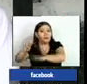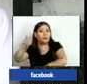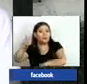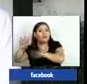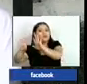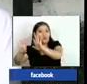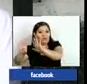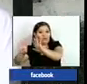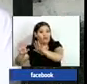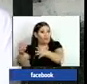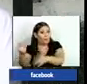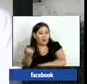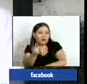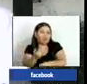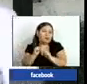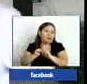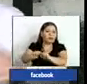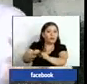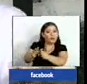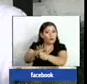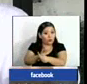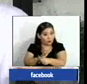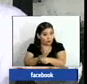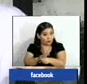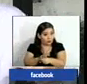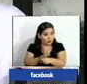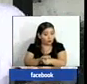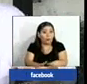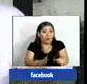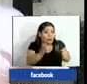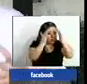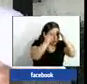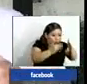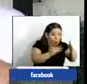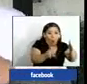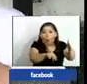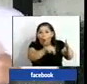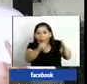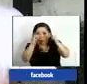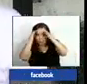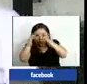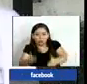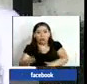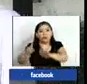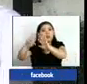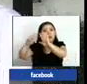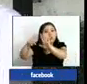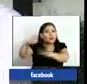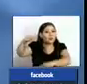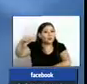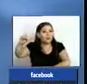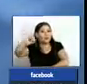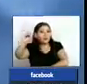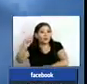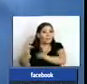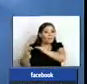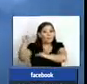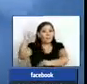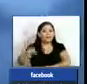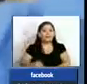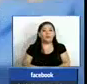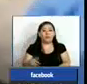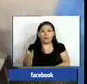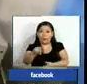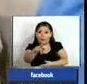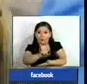729 fallecidos por COVID. Con un subregistro de más o menos casi el 600%. El Colegio Médico